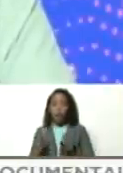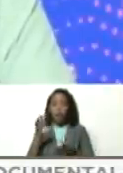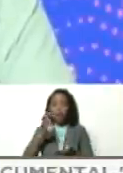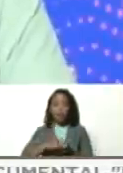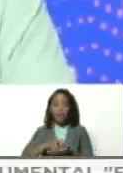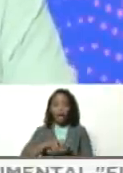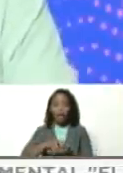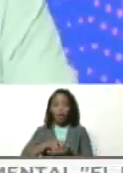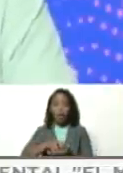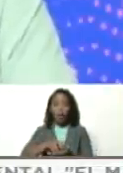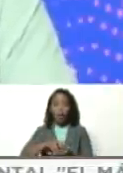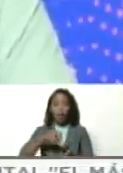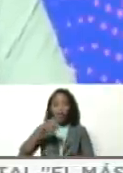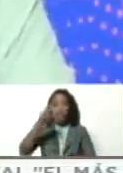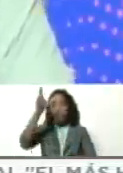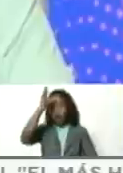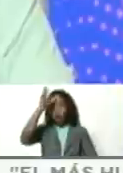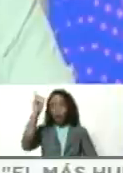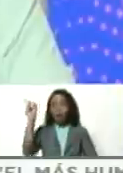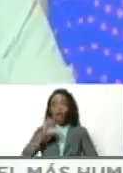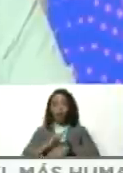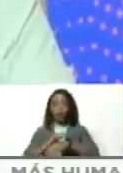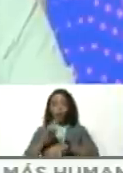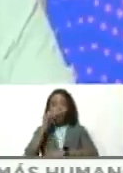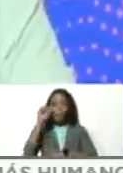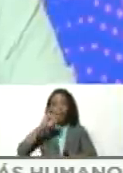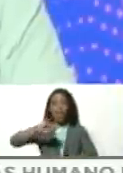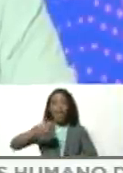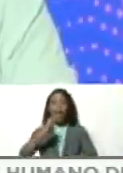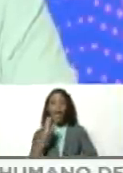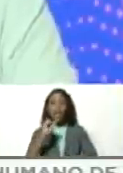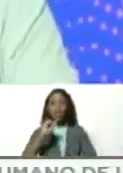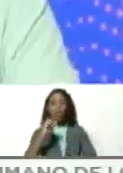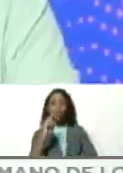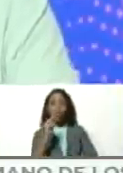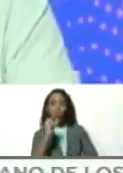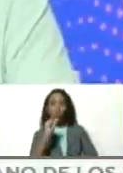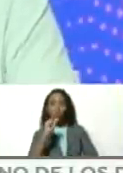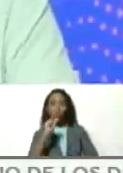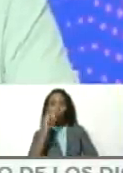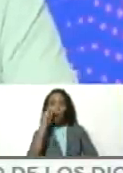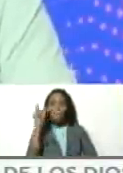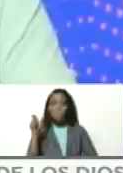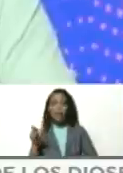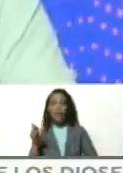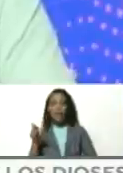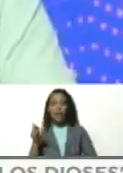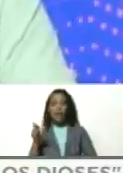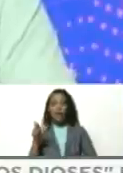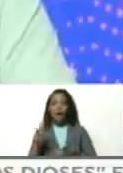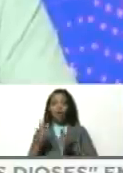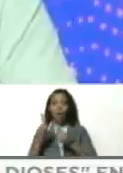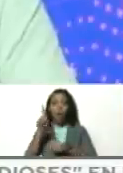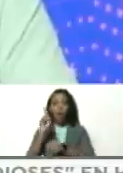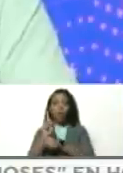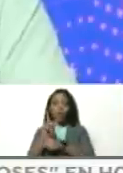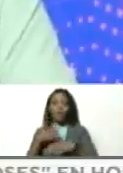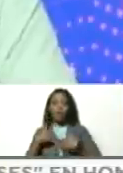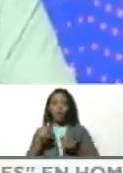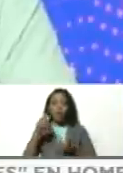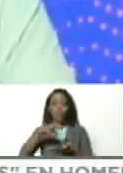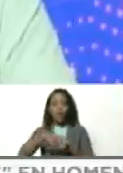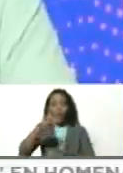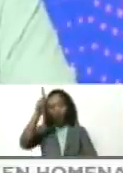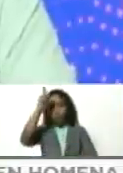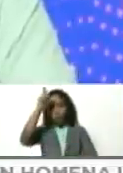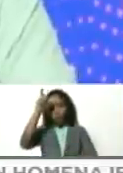Falcón. Allá está el doctor Jesús Osteicochea, Autoridad Única de Salud del Estado